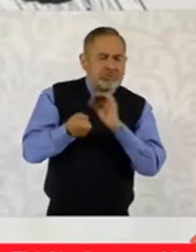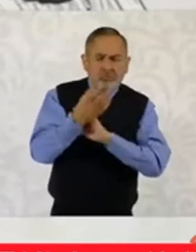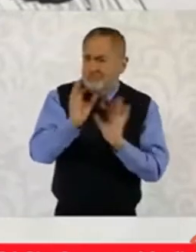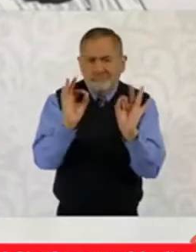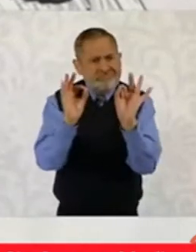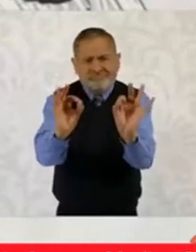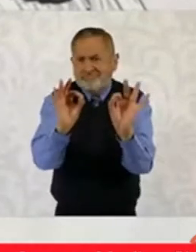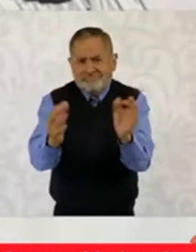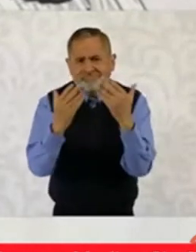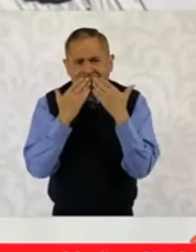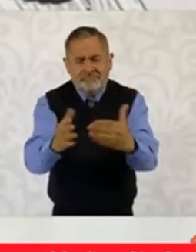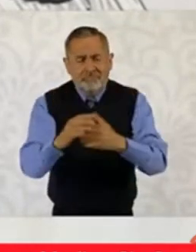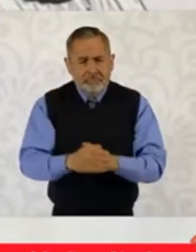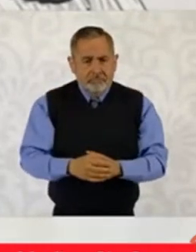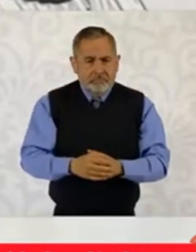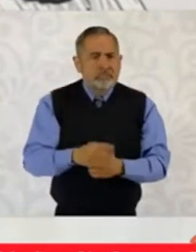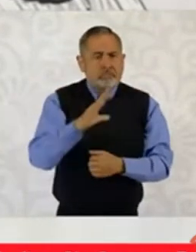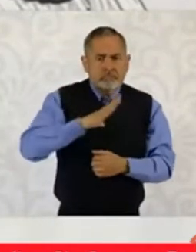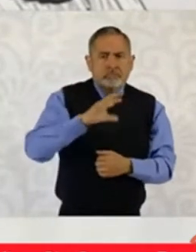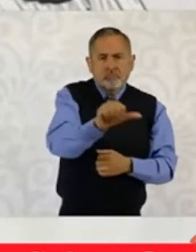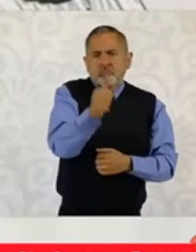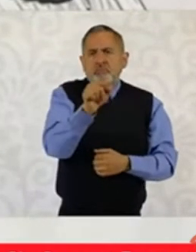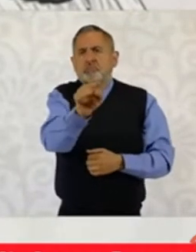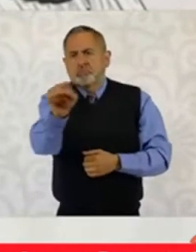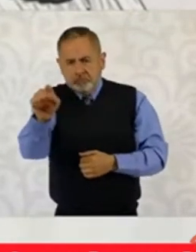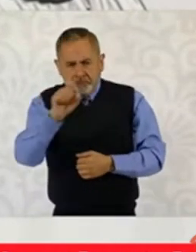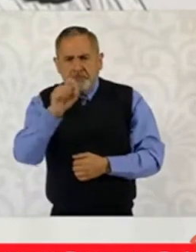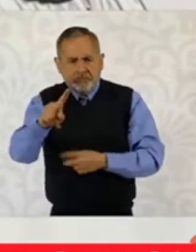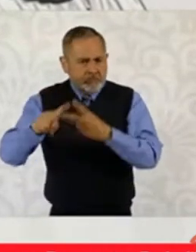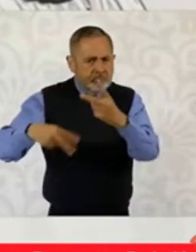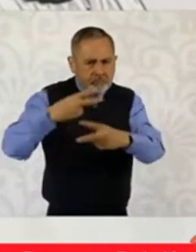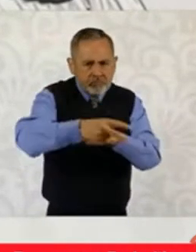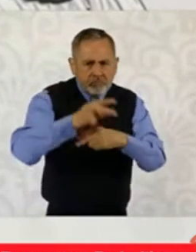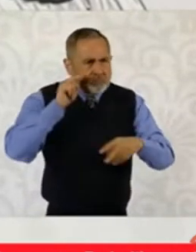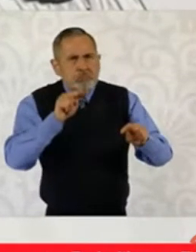Ahorita vamos a escuchar a otros compañeros que también estuvieron ahí.